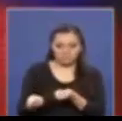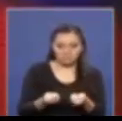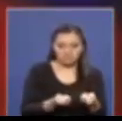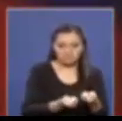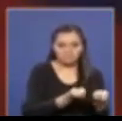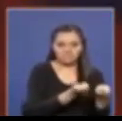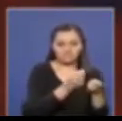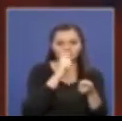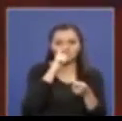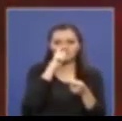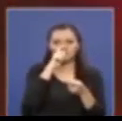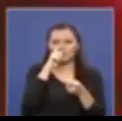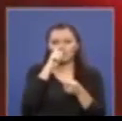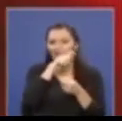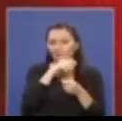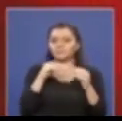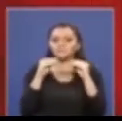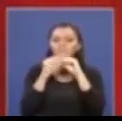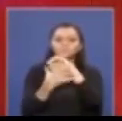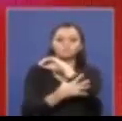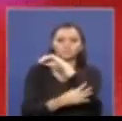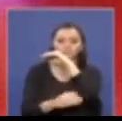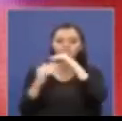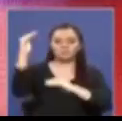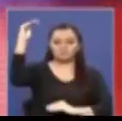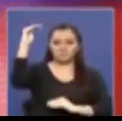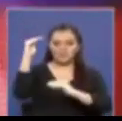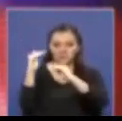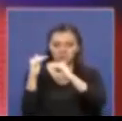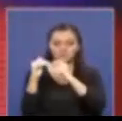más estabilidad macroeconómica, que más reduce pobreza, que